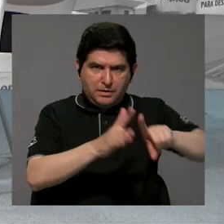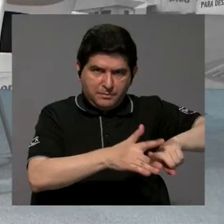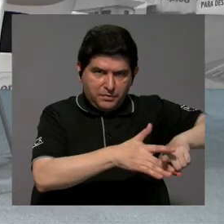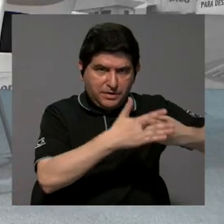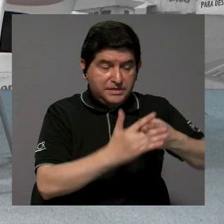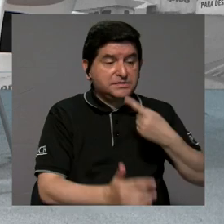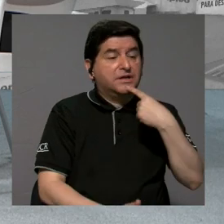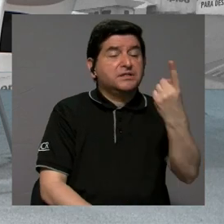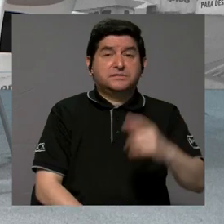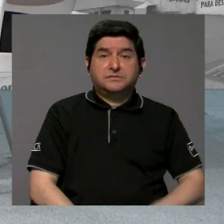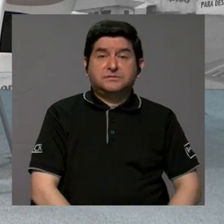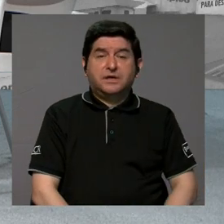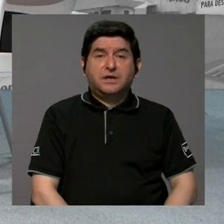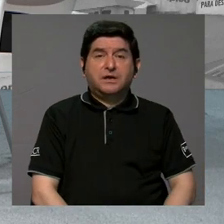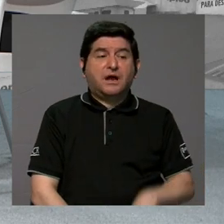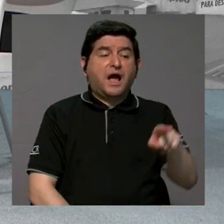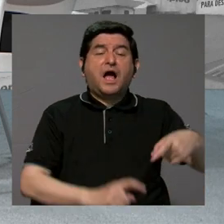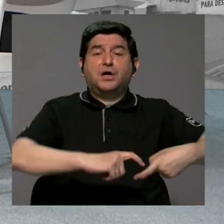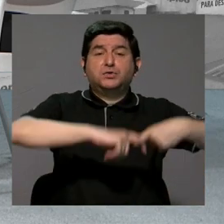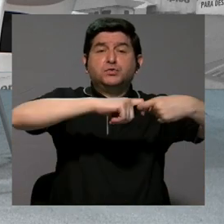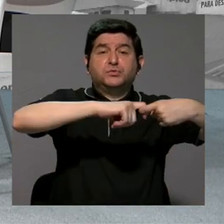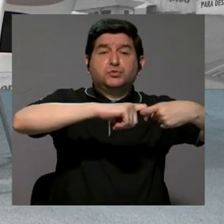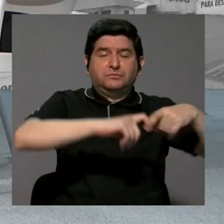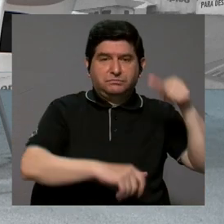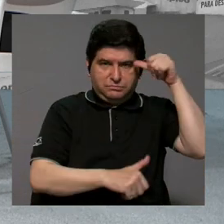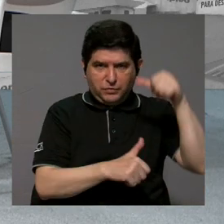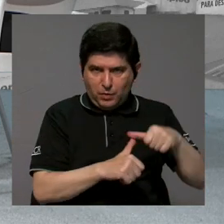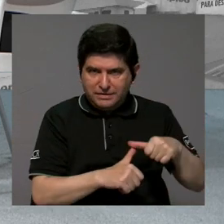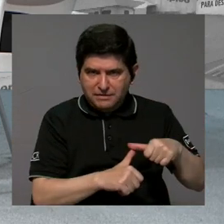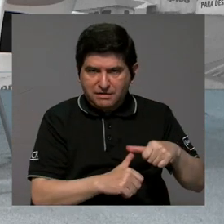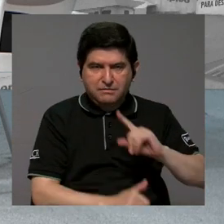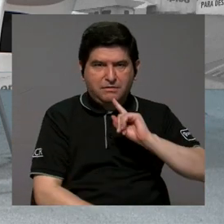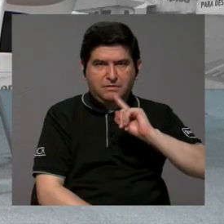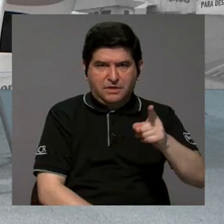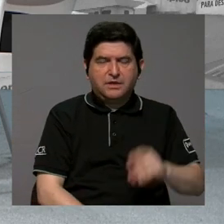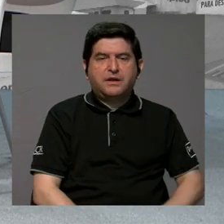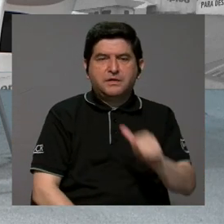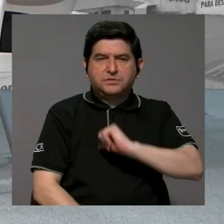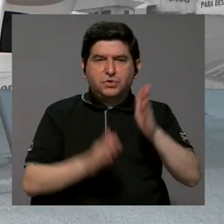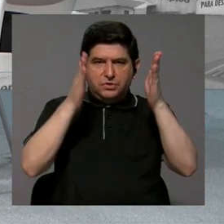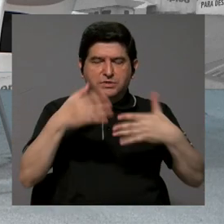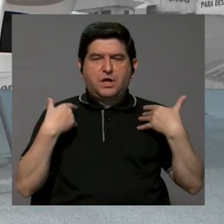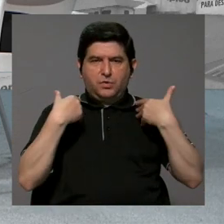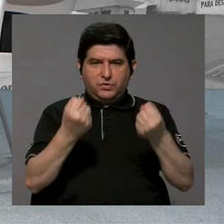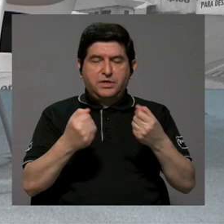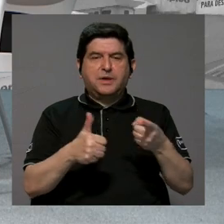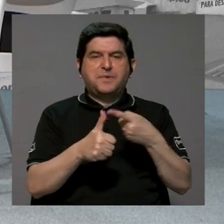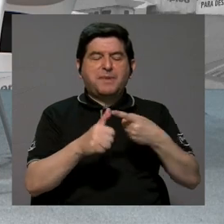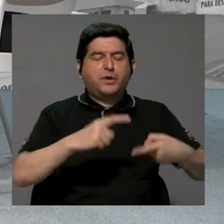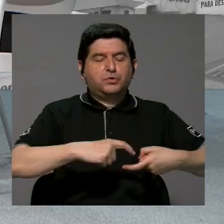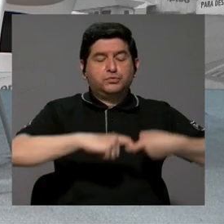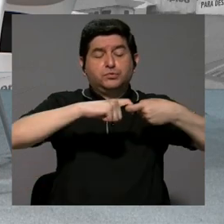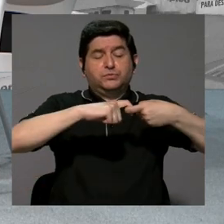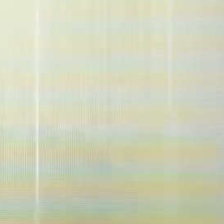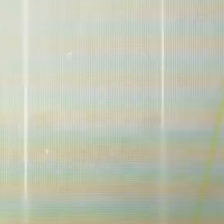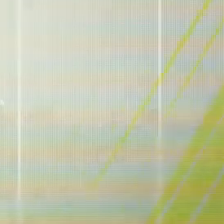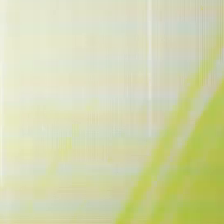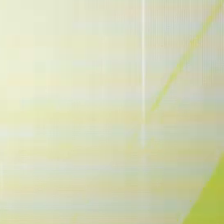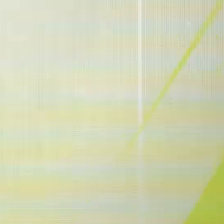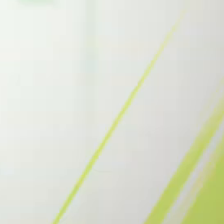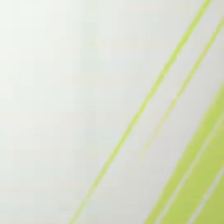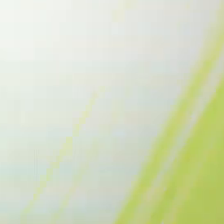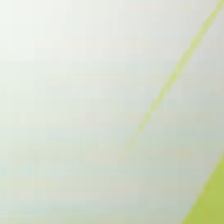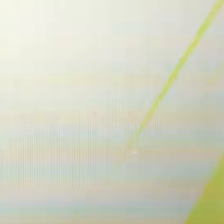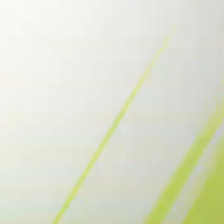iniciaron diciendo que era suspensión, y usted recuerda las declaraciones de las autoridades de salud. Primero es una suspensión, luego es